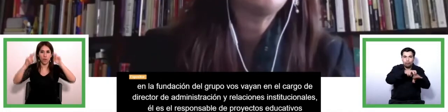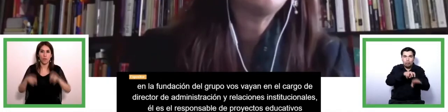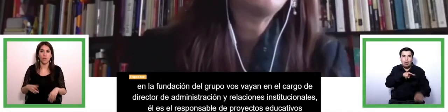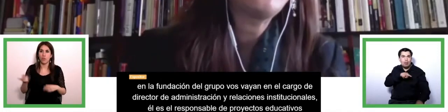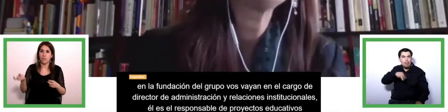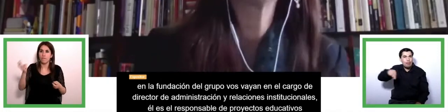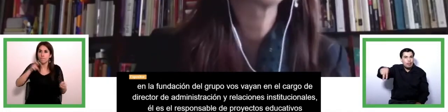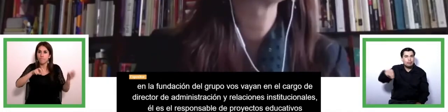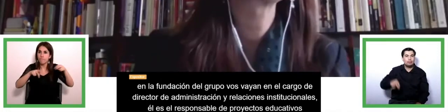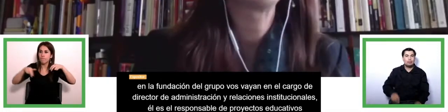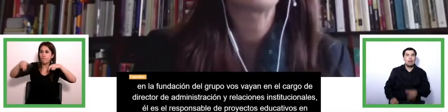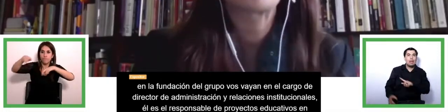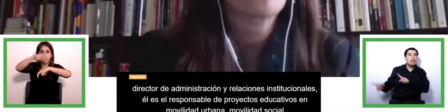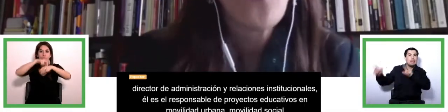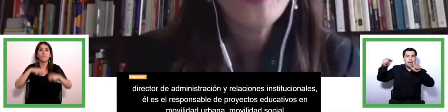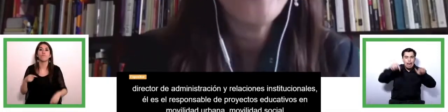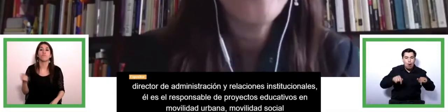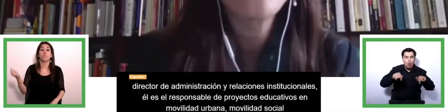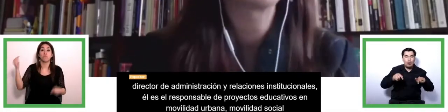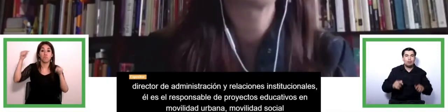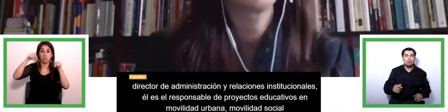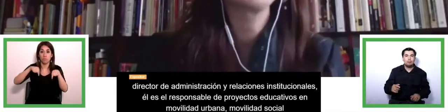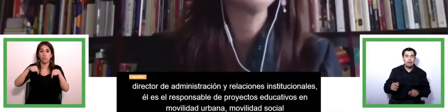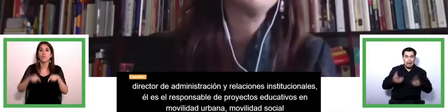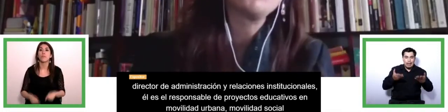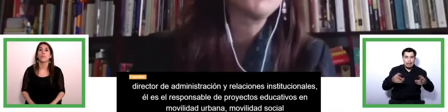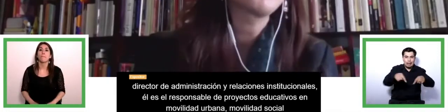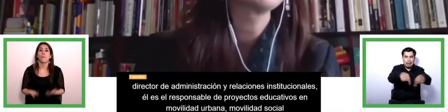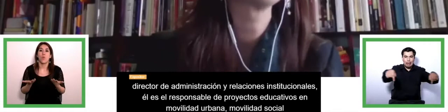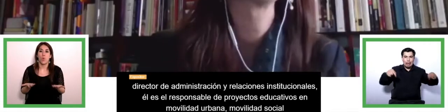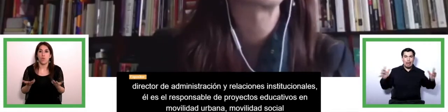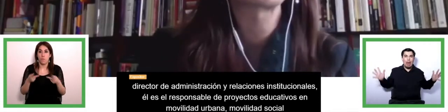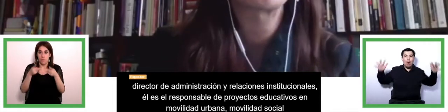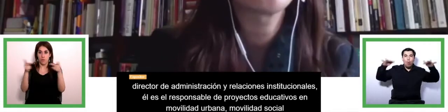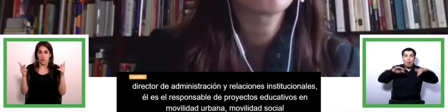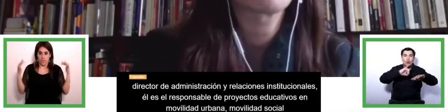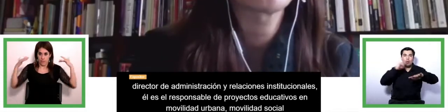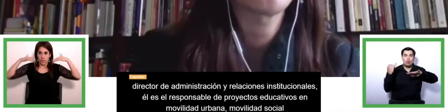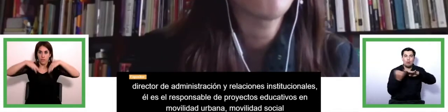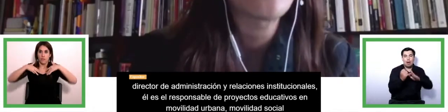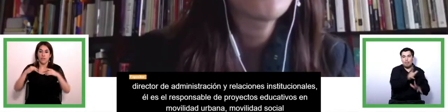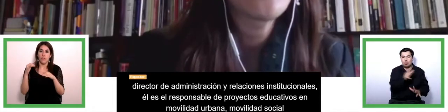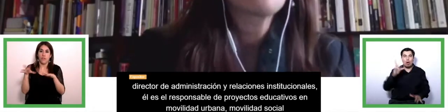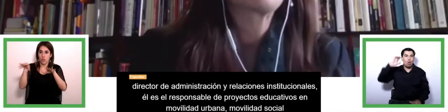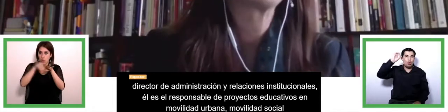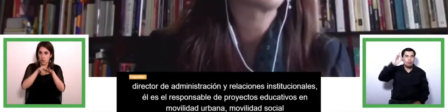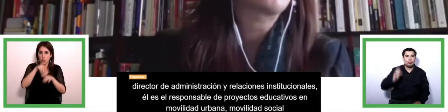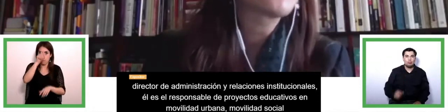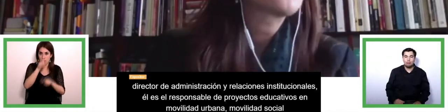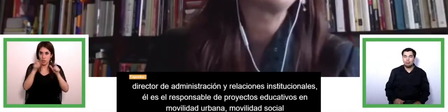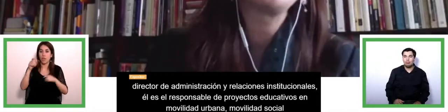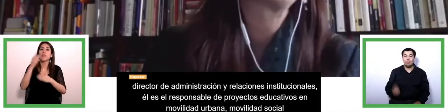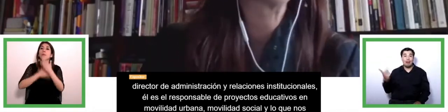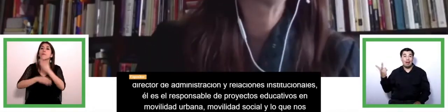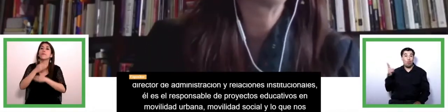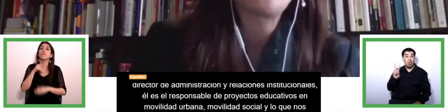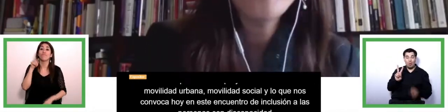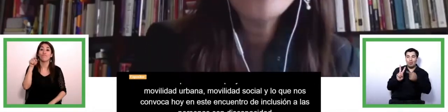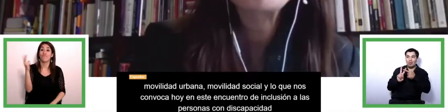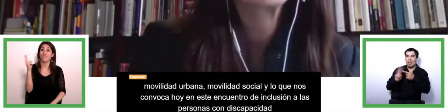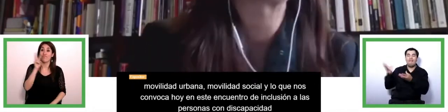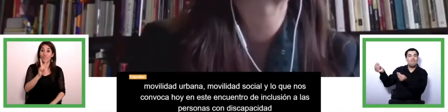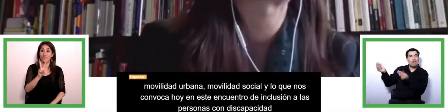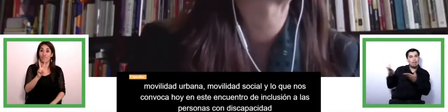social, y lo que nos convoca hoy en este encuentro de inclusión a las personas con discapacidad. Pues a Carla y a